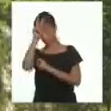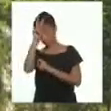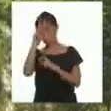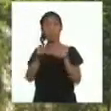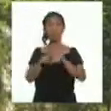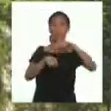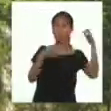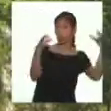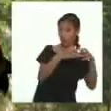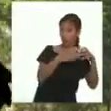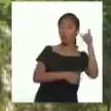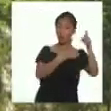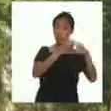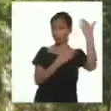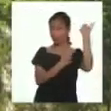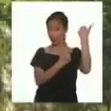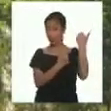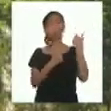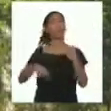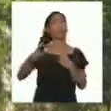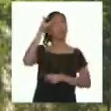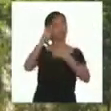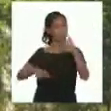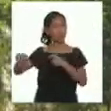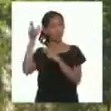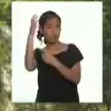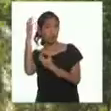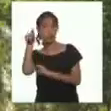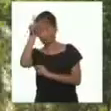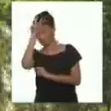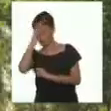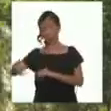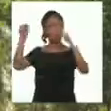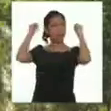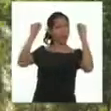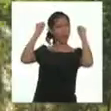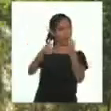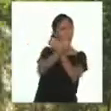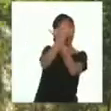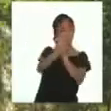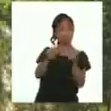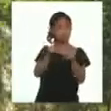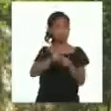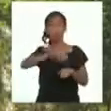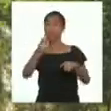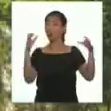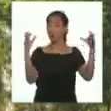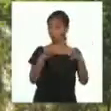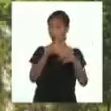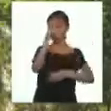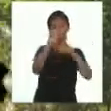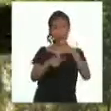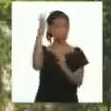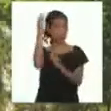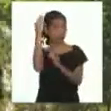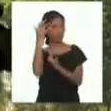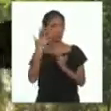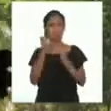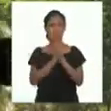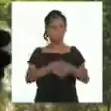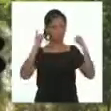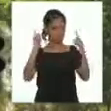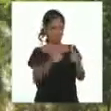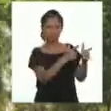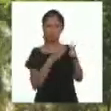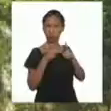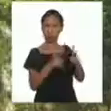los españoles. Los patriotas que lucharon por lograr la independencia y los españoles que lucharon por mantener su